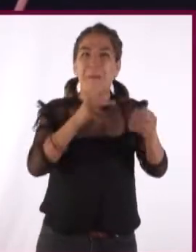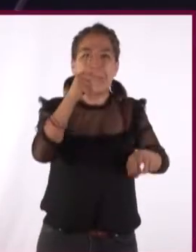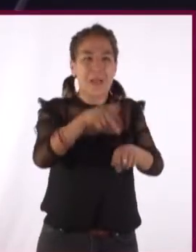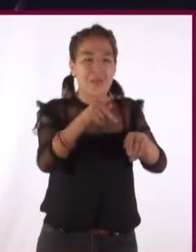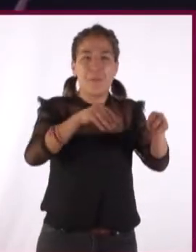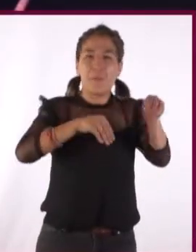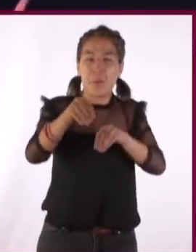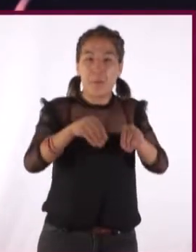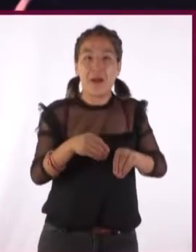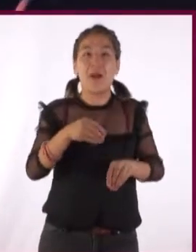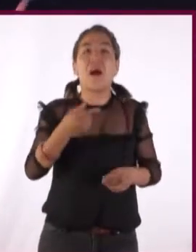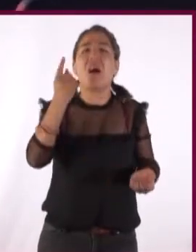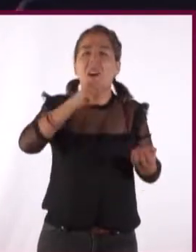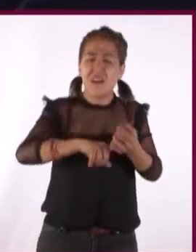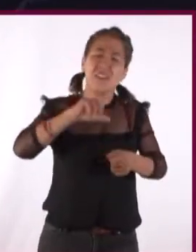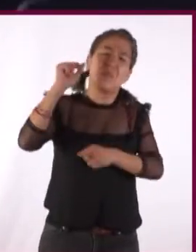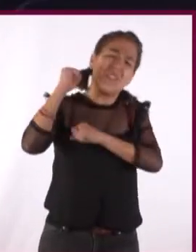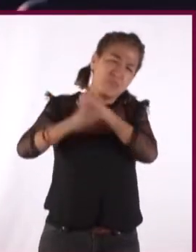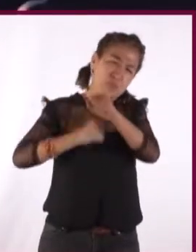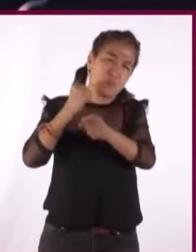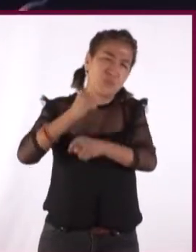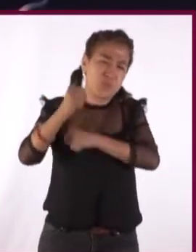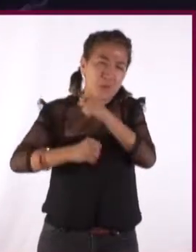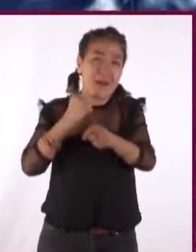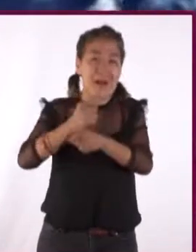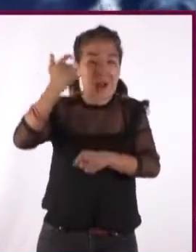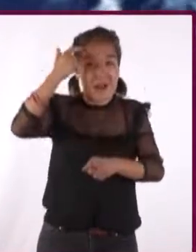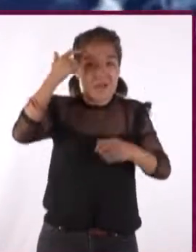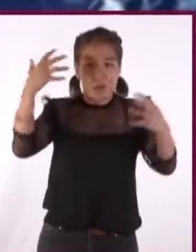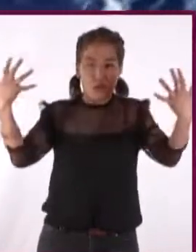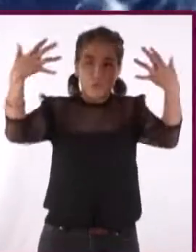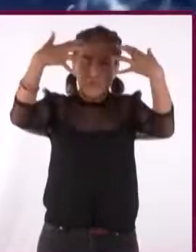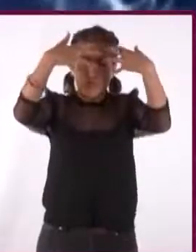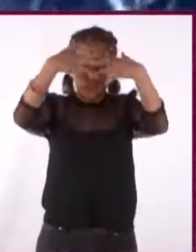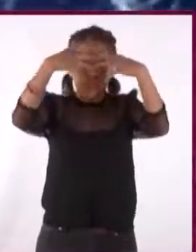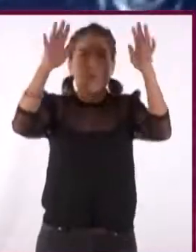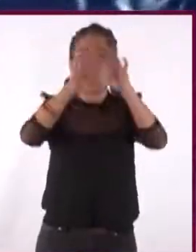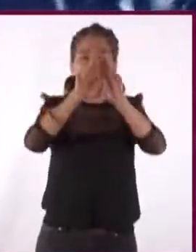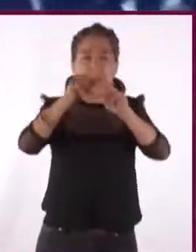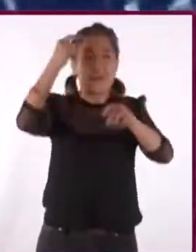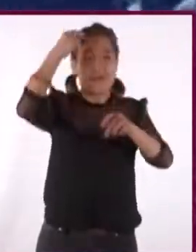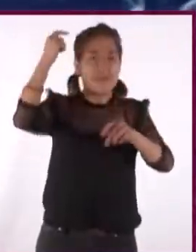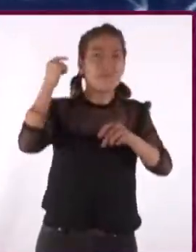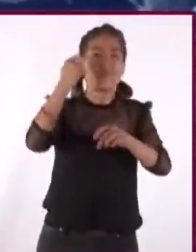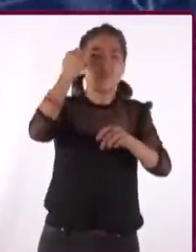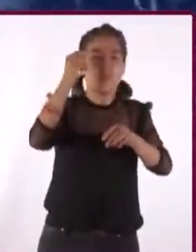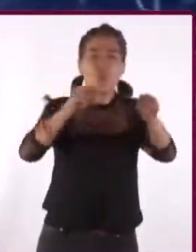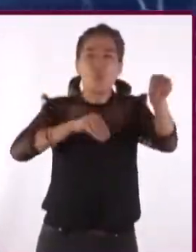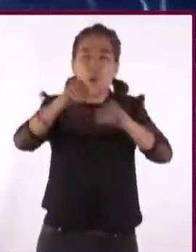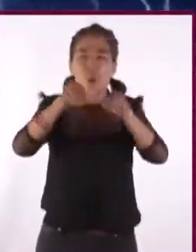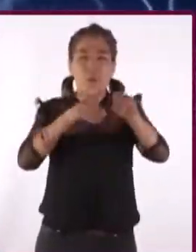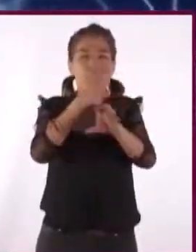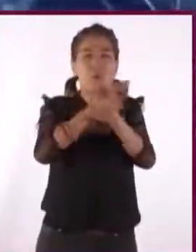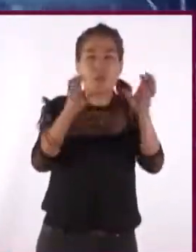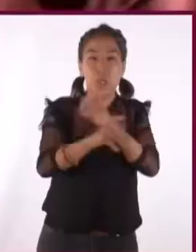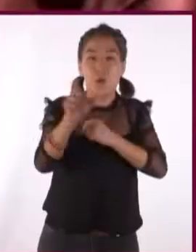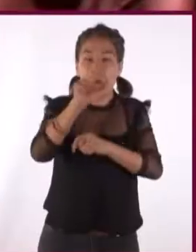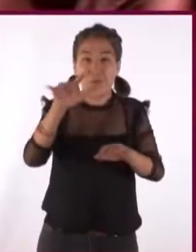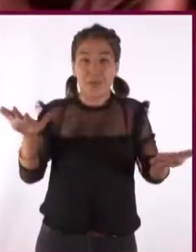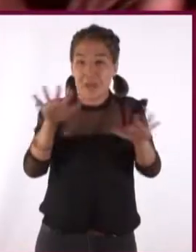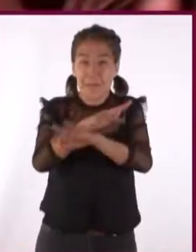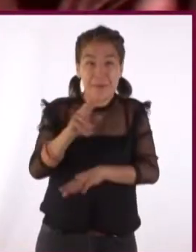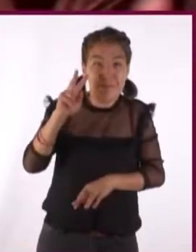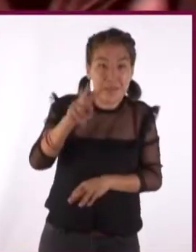después se descubrió que en esta ilusión, ciertas neuronas del cerebro se adaptan al movimiento de los objetos y cuando se cambia